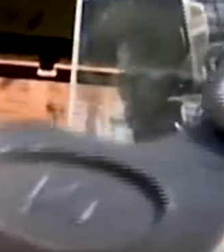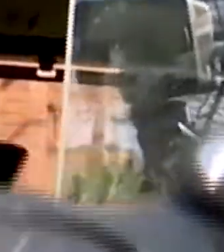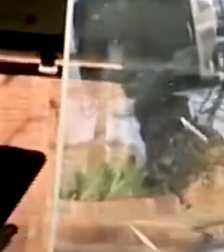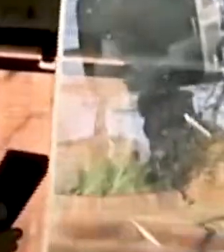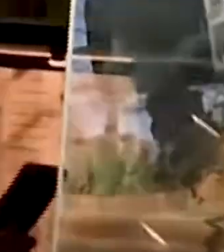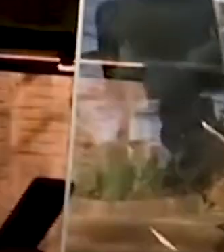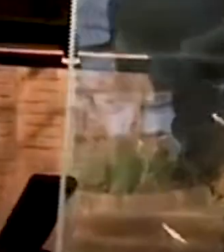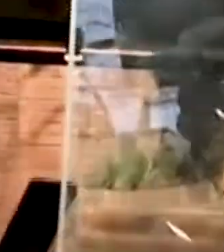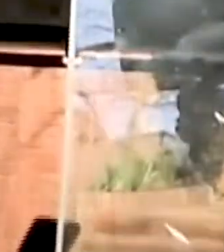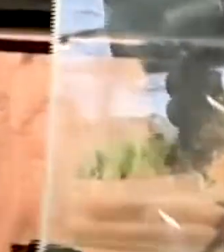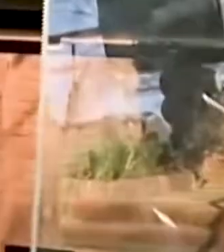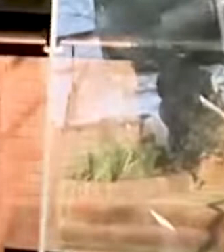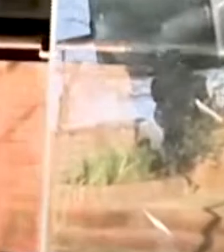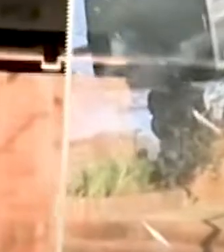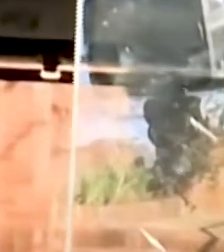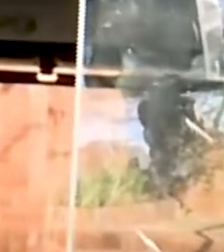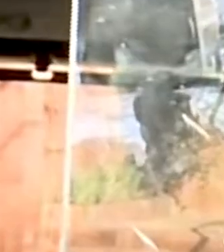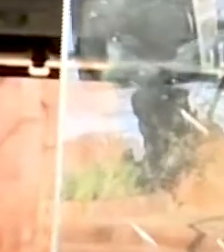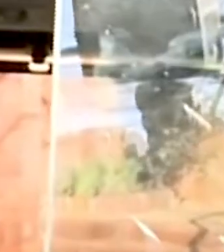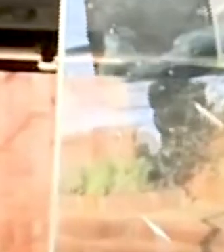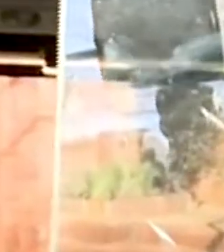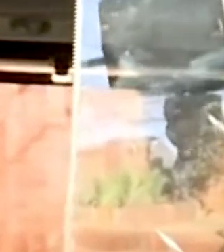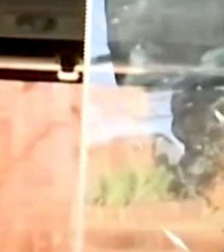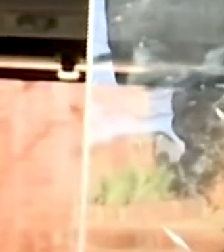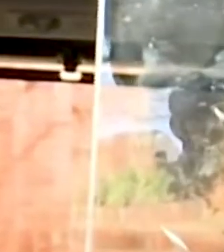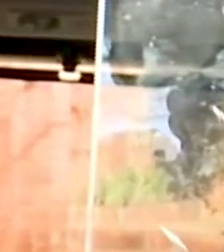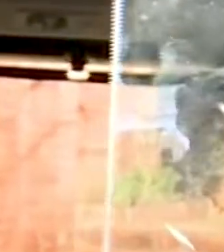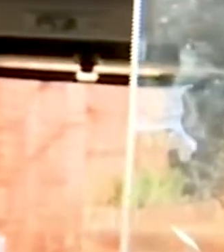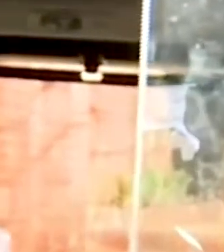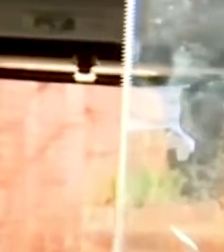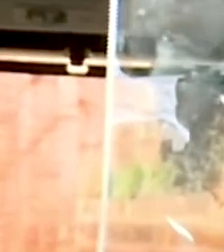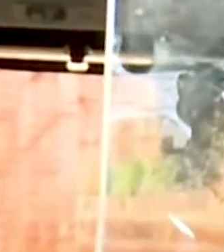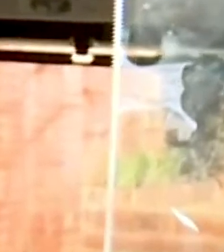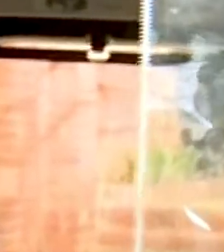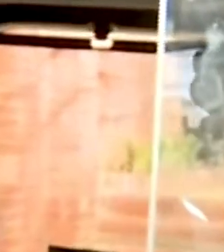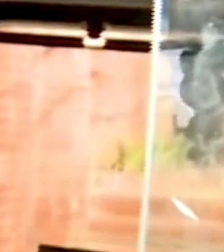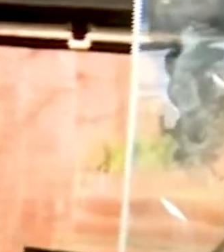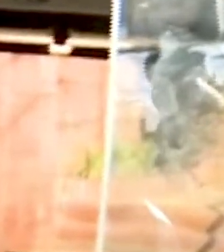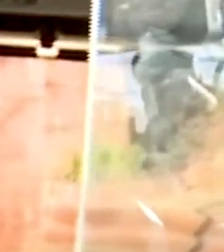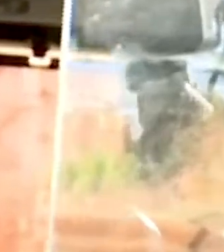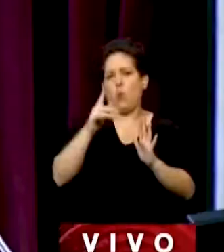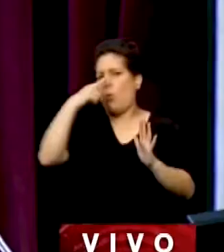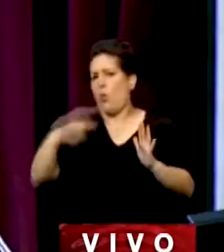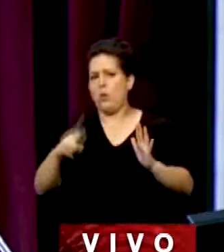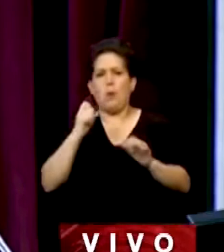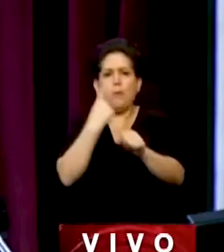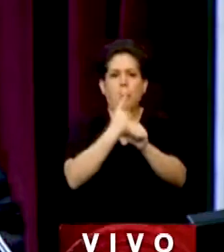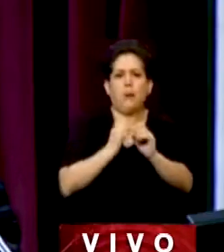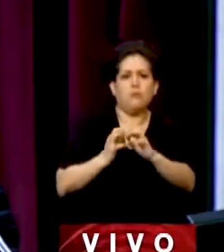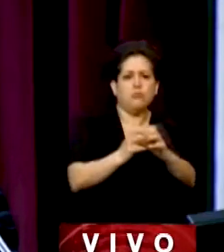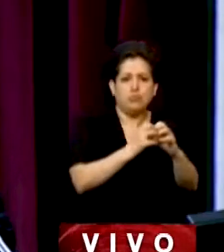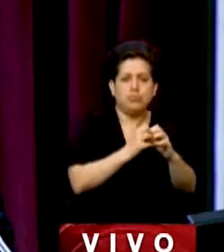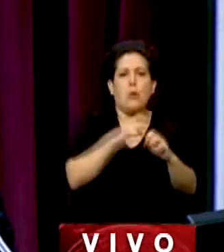Fernández y el sector del peronismo más moderado alineado con el presidente Alberto Fernández masa de